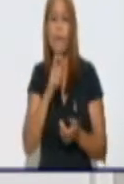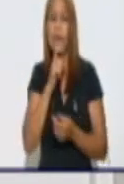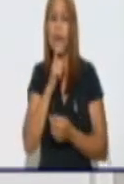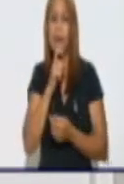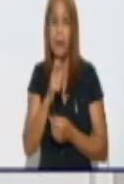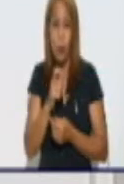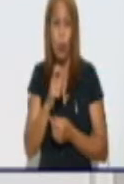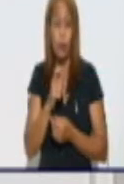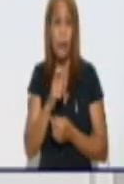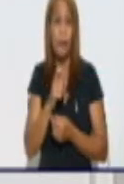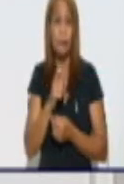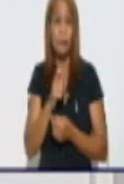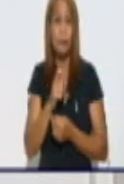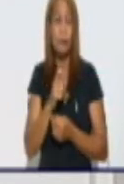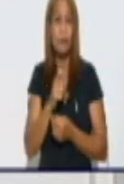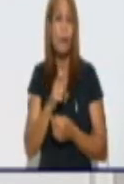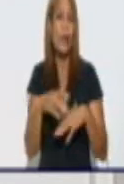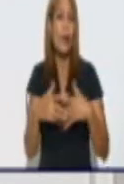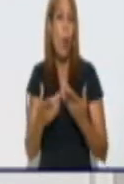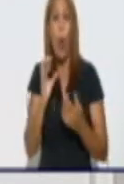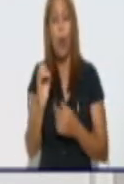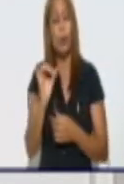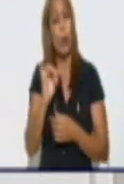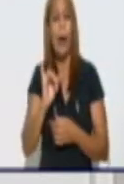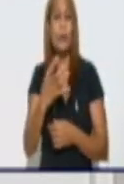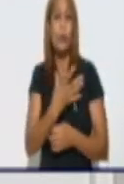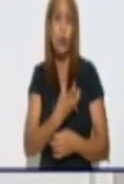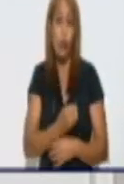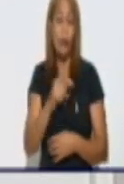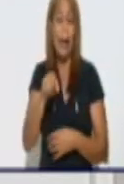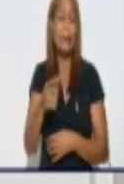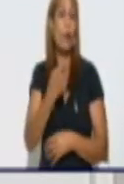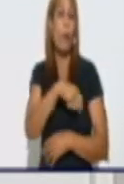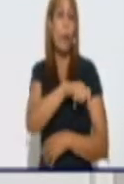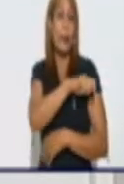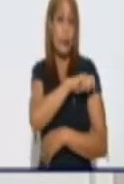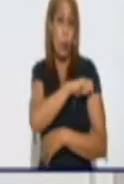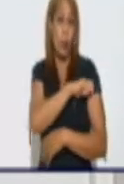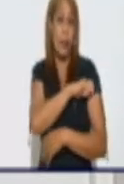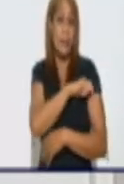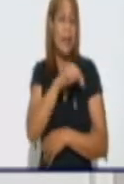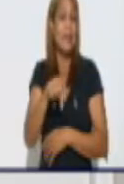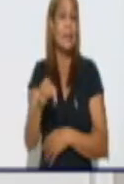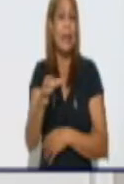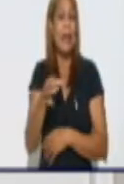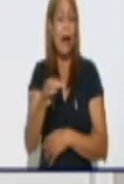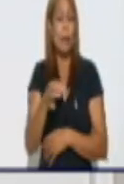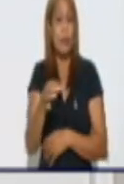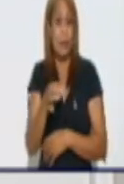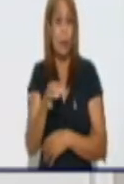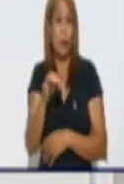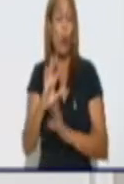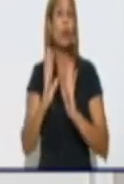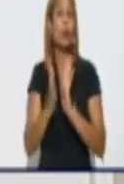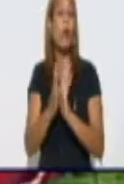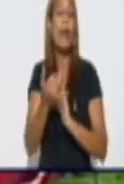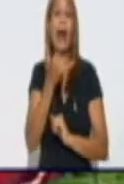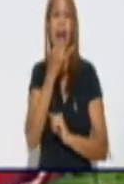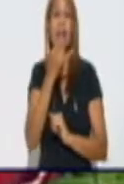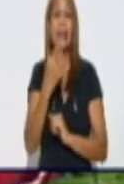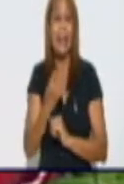los consumidores la sufren? Y segundo, me llama la atención Tínima, en las visitas que han hecho ustedes al programa,